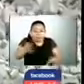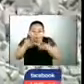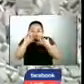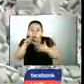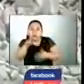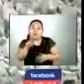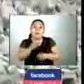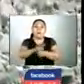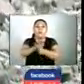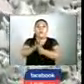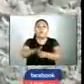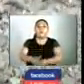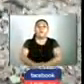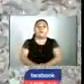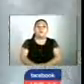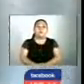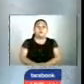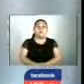casos de COVID-19.